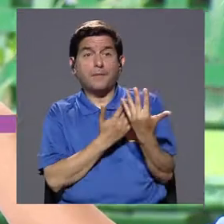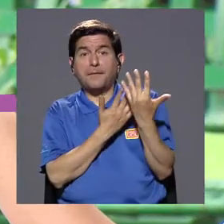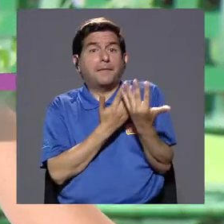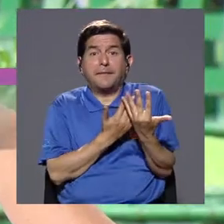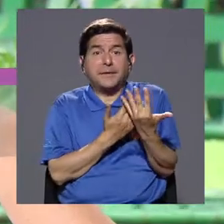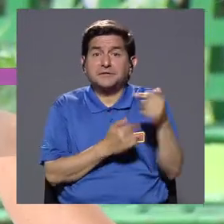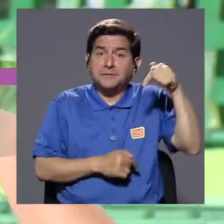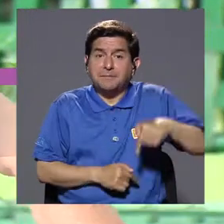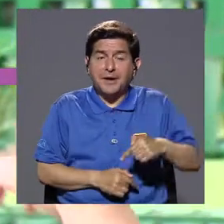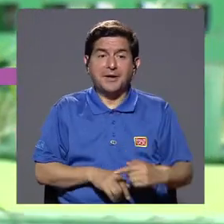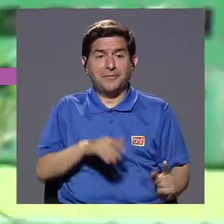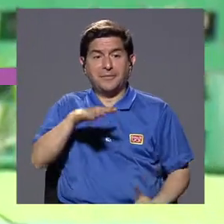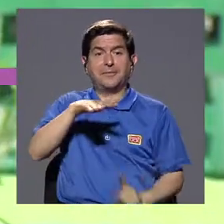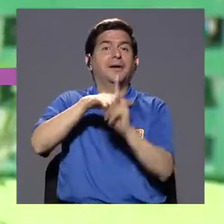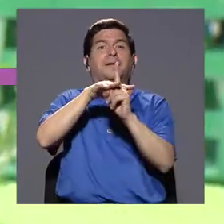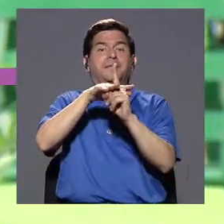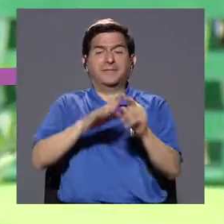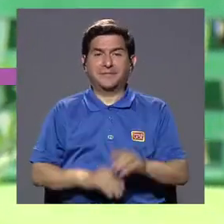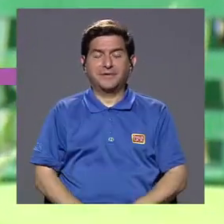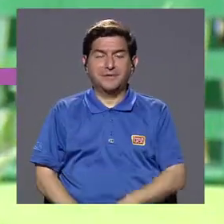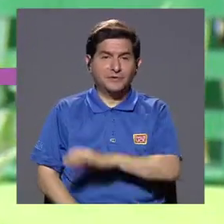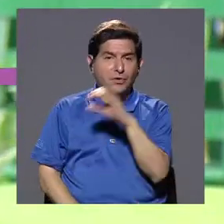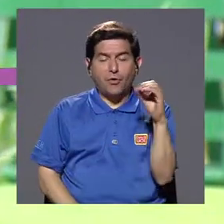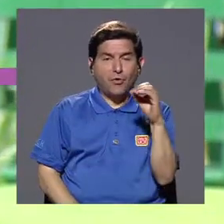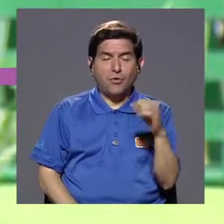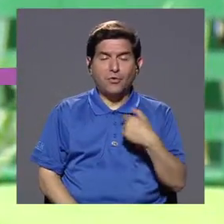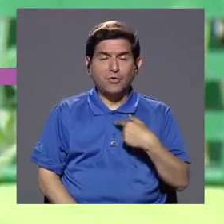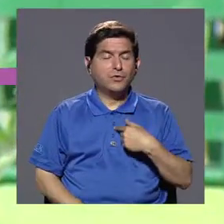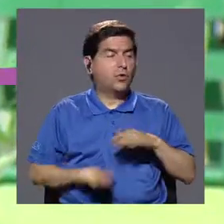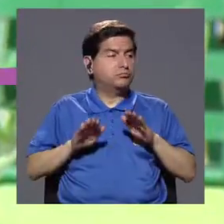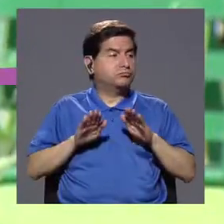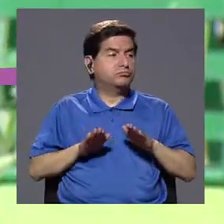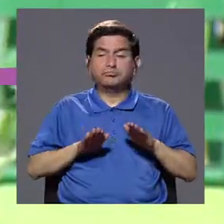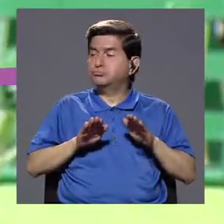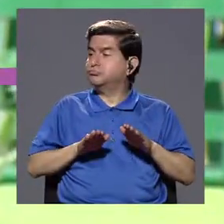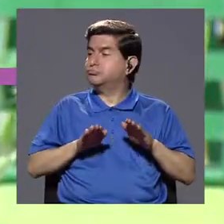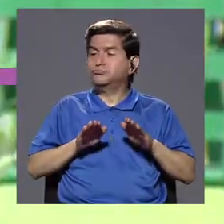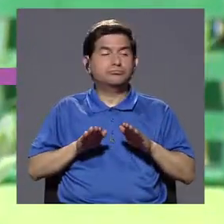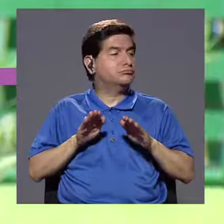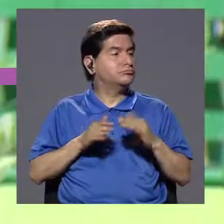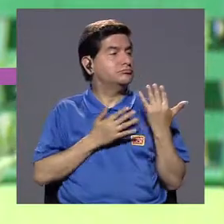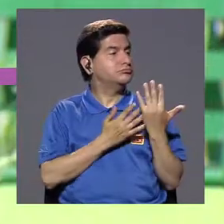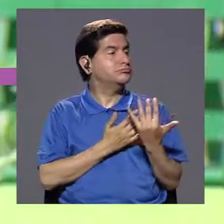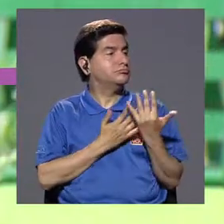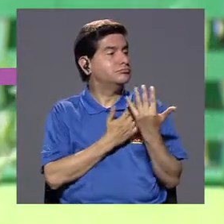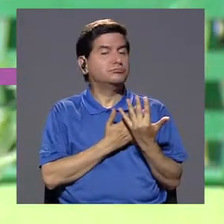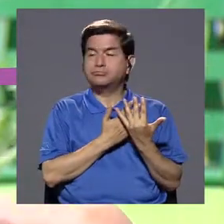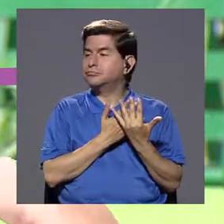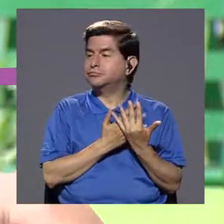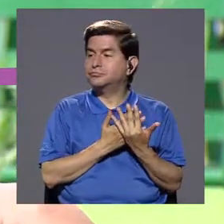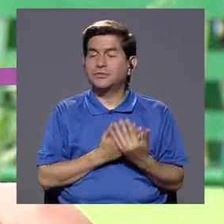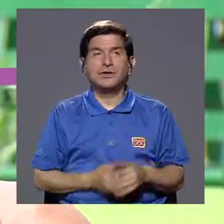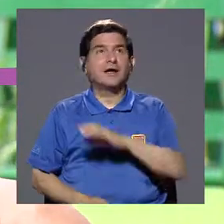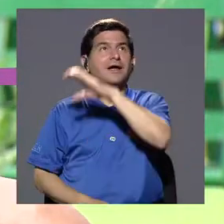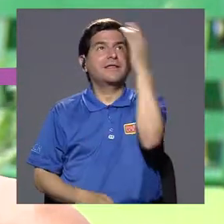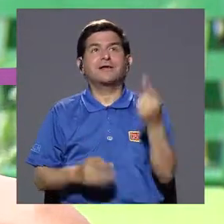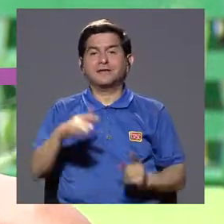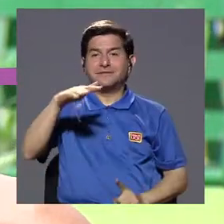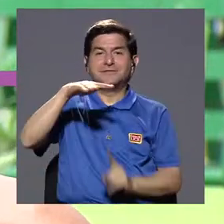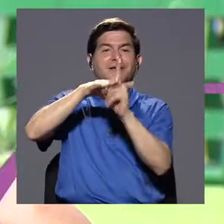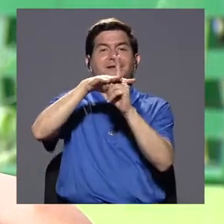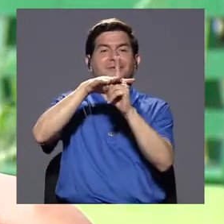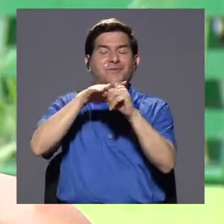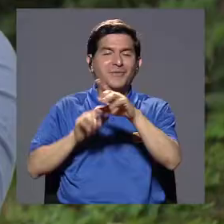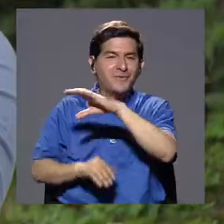quieto y pasivo esperando que caiga del cielo o si la construyó si